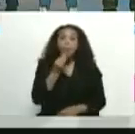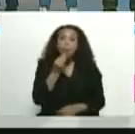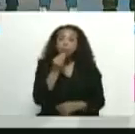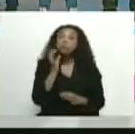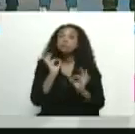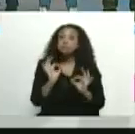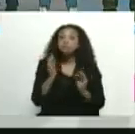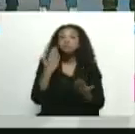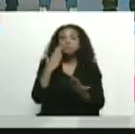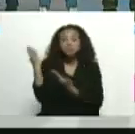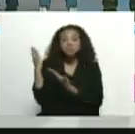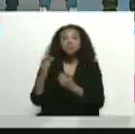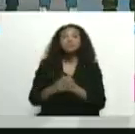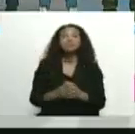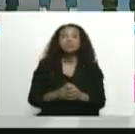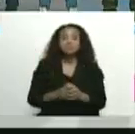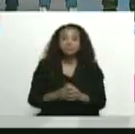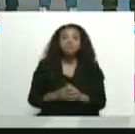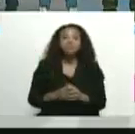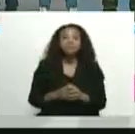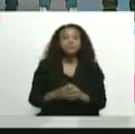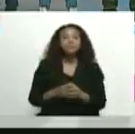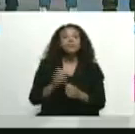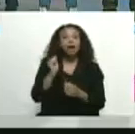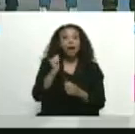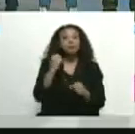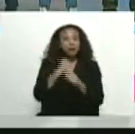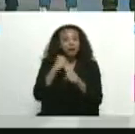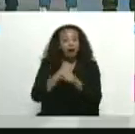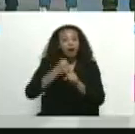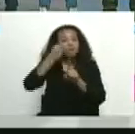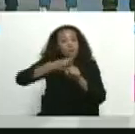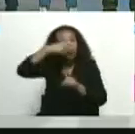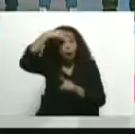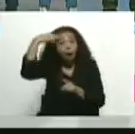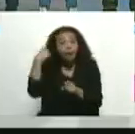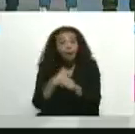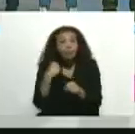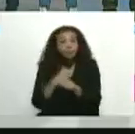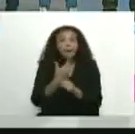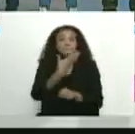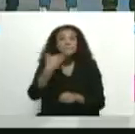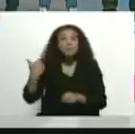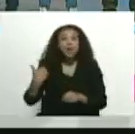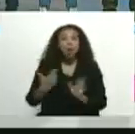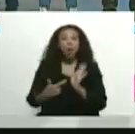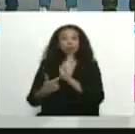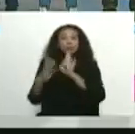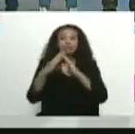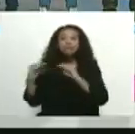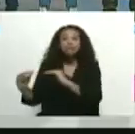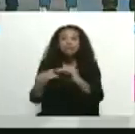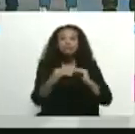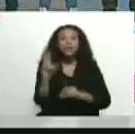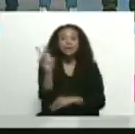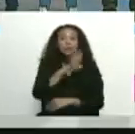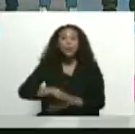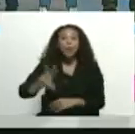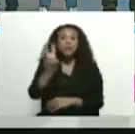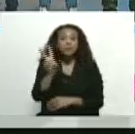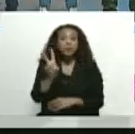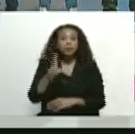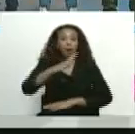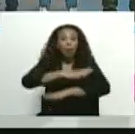jovencito. Ah, bueno, Araque, dale duro, vale. Tiene que ser el mejor alcalde de Venezuela, Jesús Araque. Te tienes